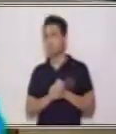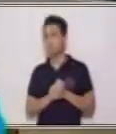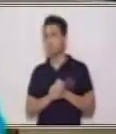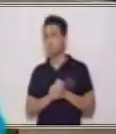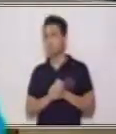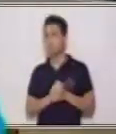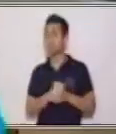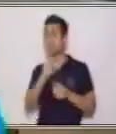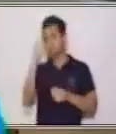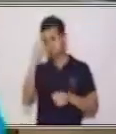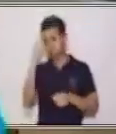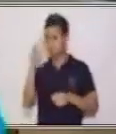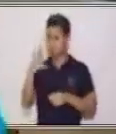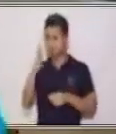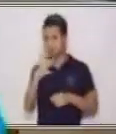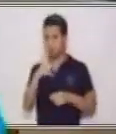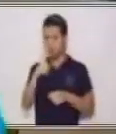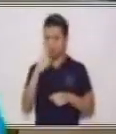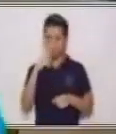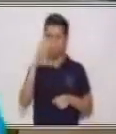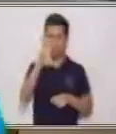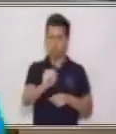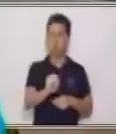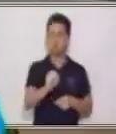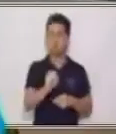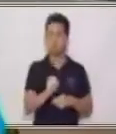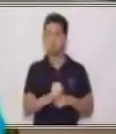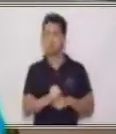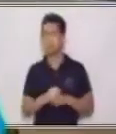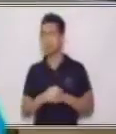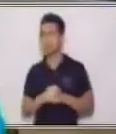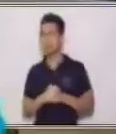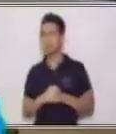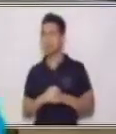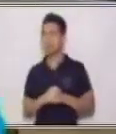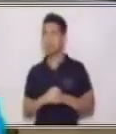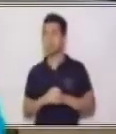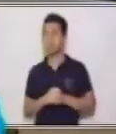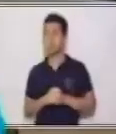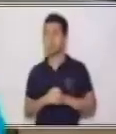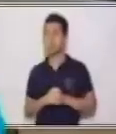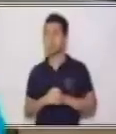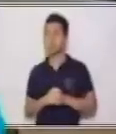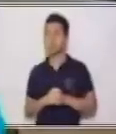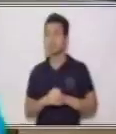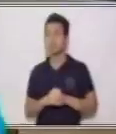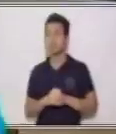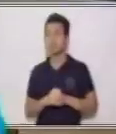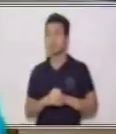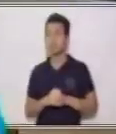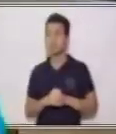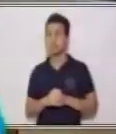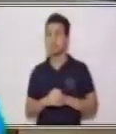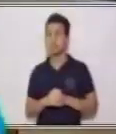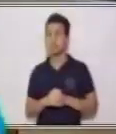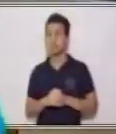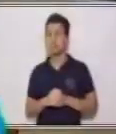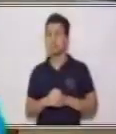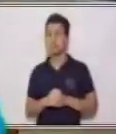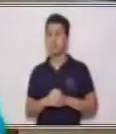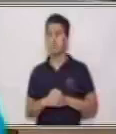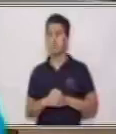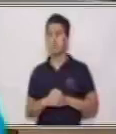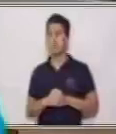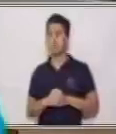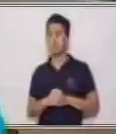Creo que ya más o menos vas dándote cuenta que no se queda solo en la toma de notas, sino que también lo vamos a colocar acá. Como